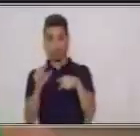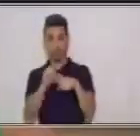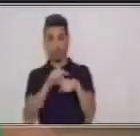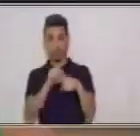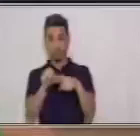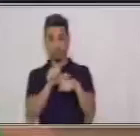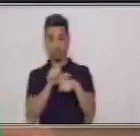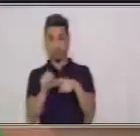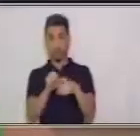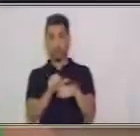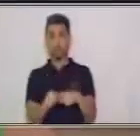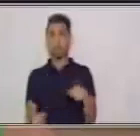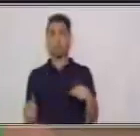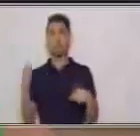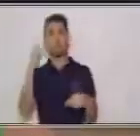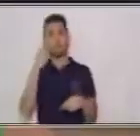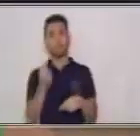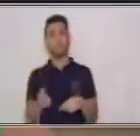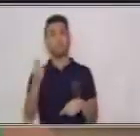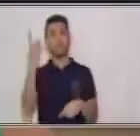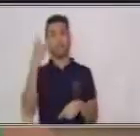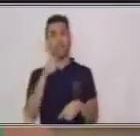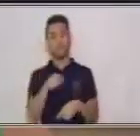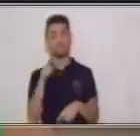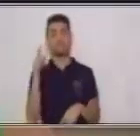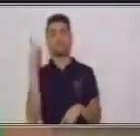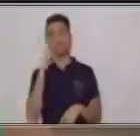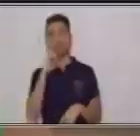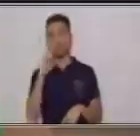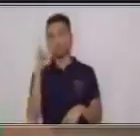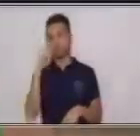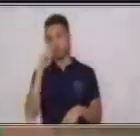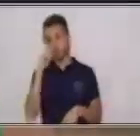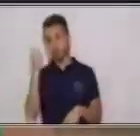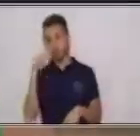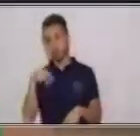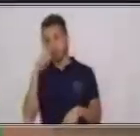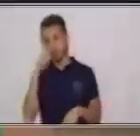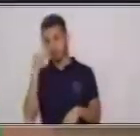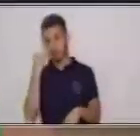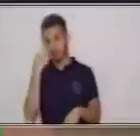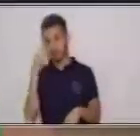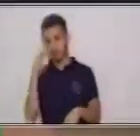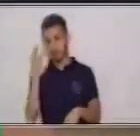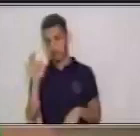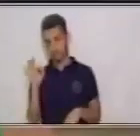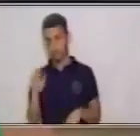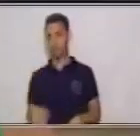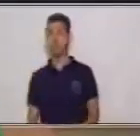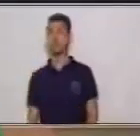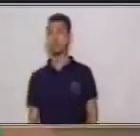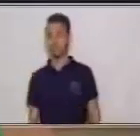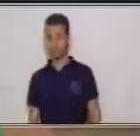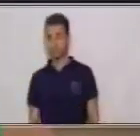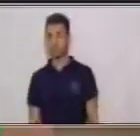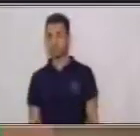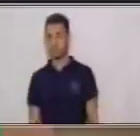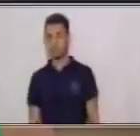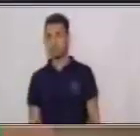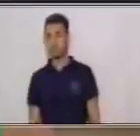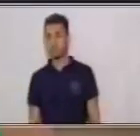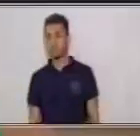un sustantivo. Pero, ojo, hay algunos adjetivos que también se les coloca